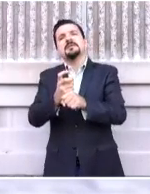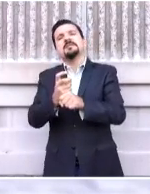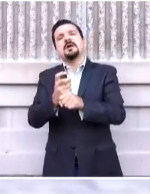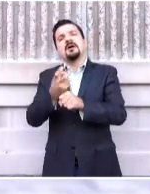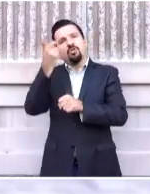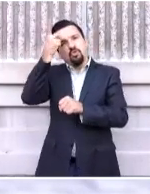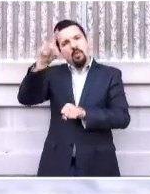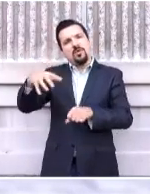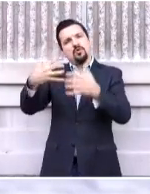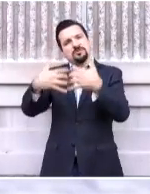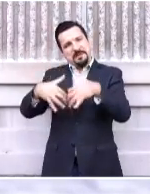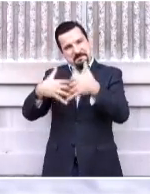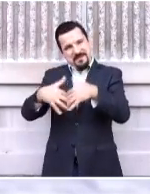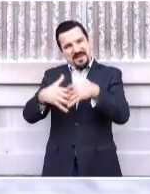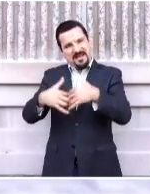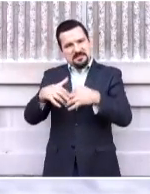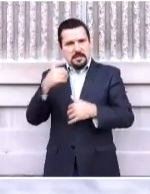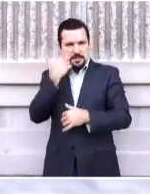apoyen a esta intervención.